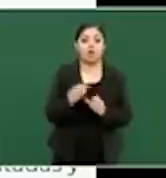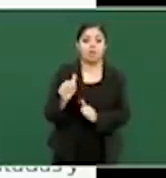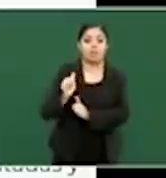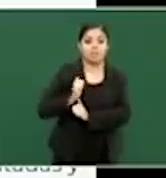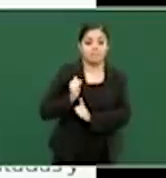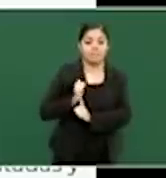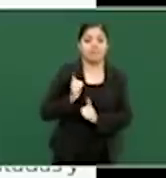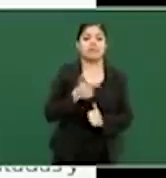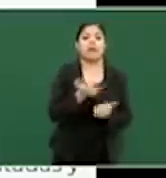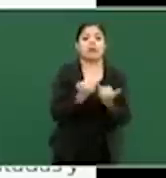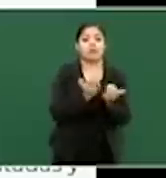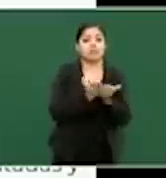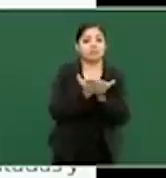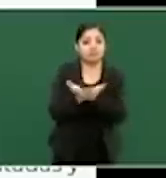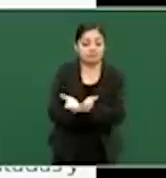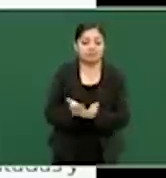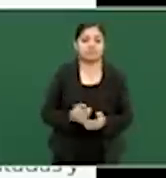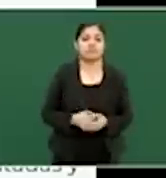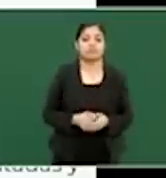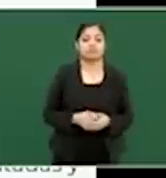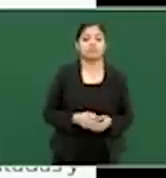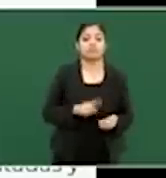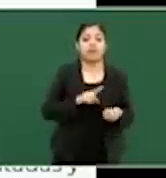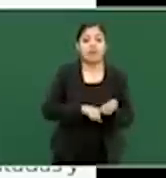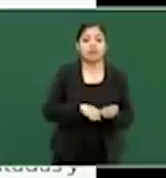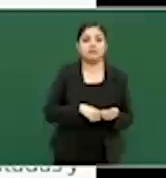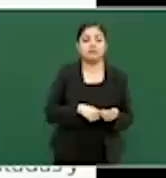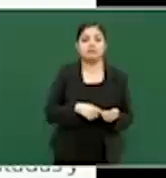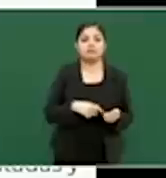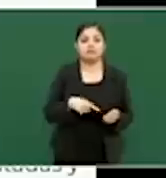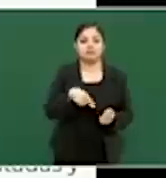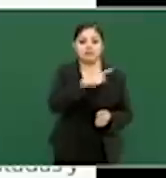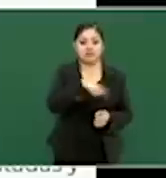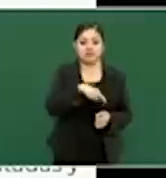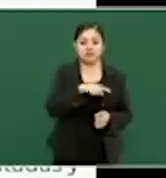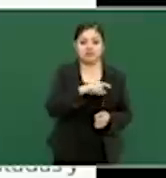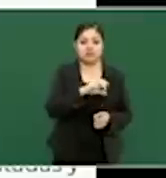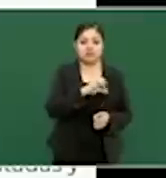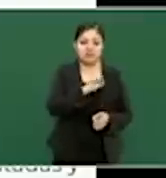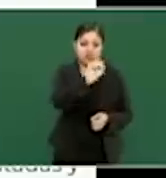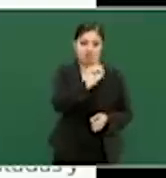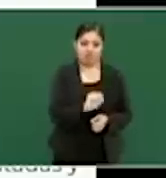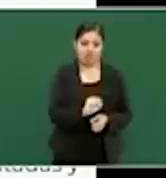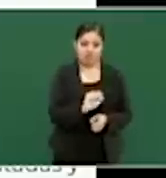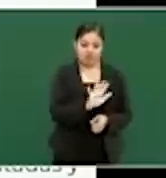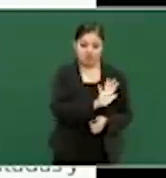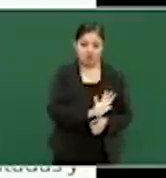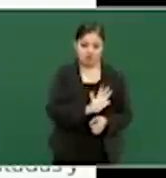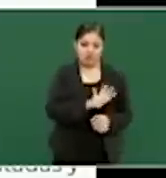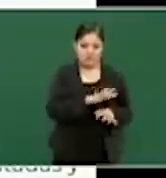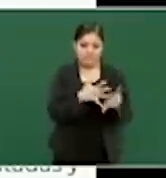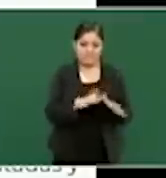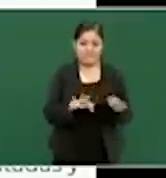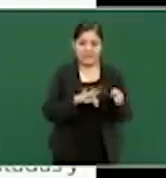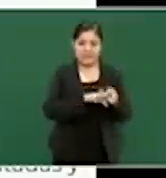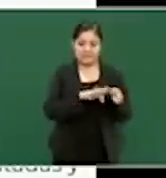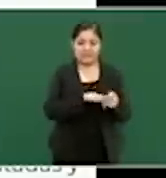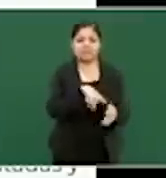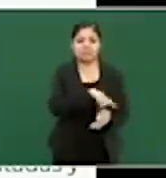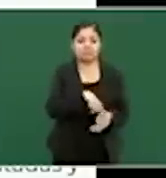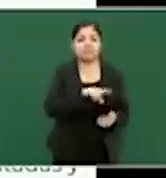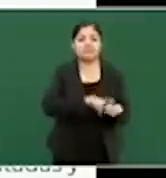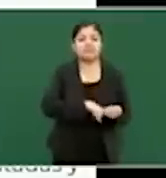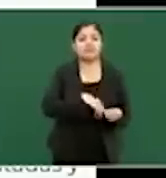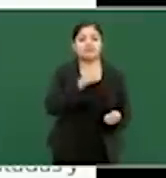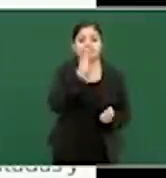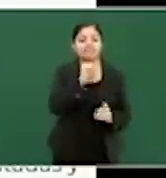militares y navales. Vías de comunicación limitadas y canalizadas en la región Costa Sur y pues una presencia de esta